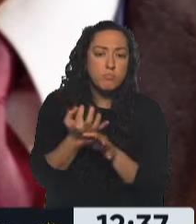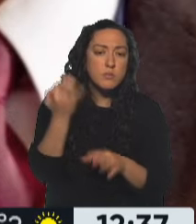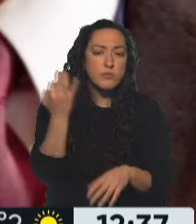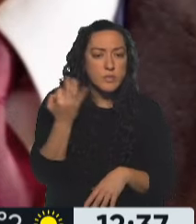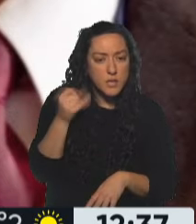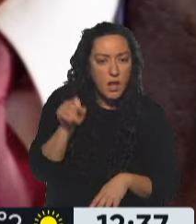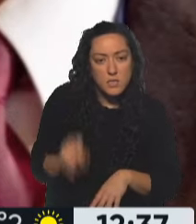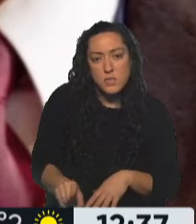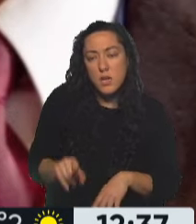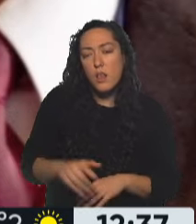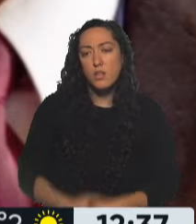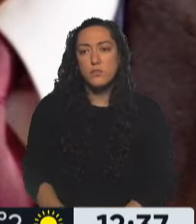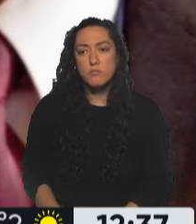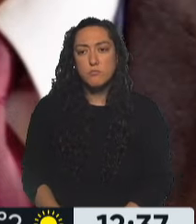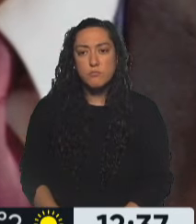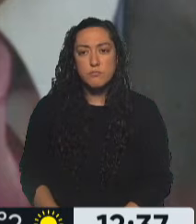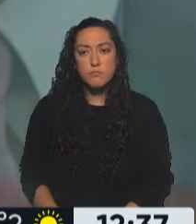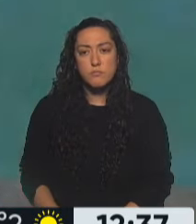de una potencia emergente.